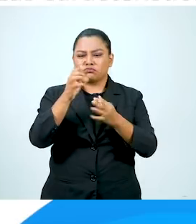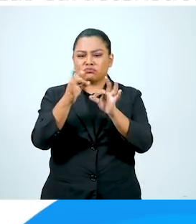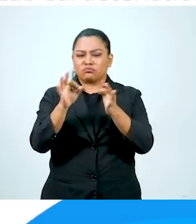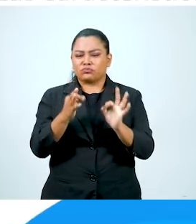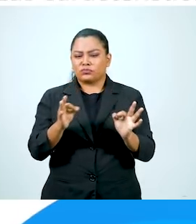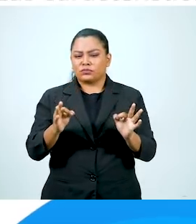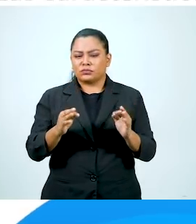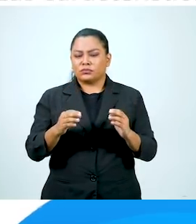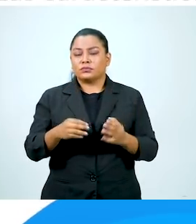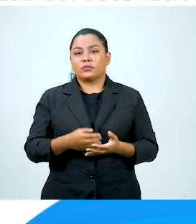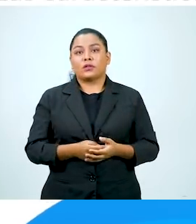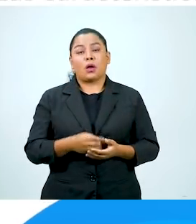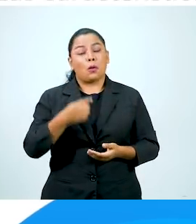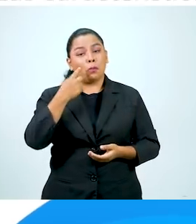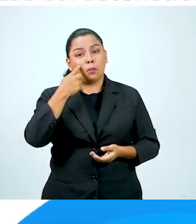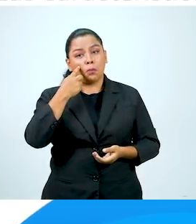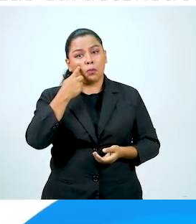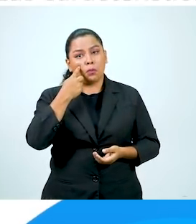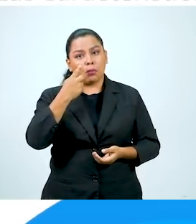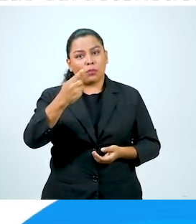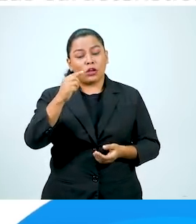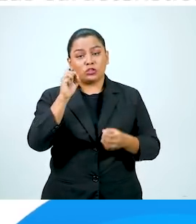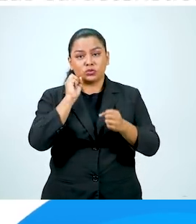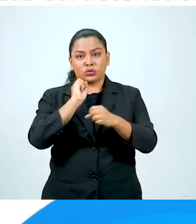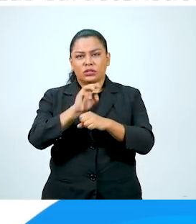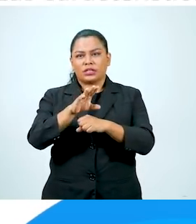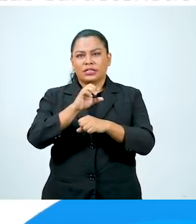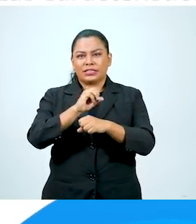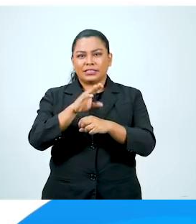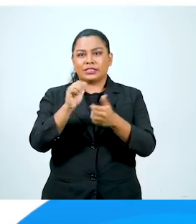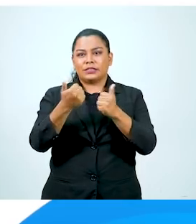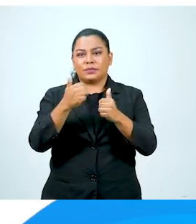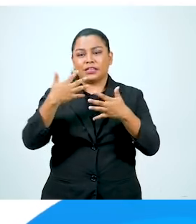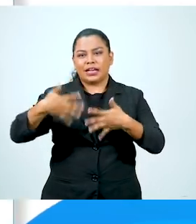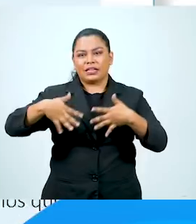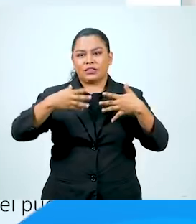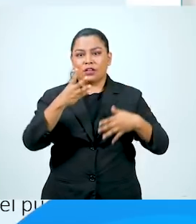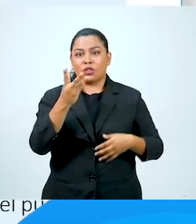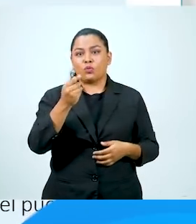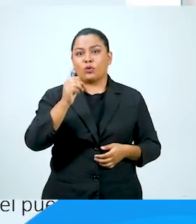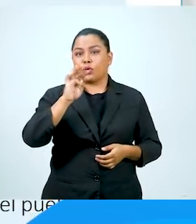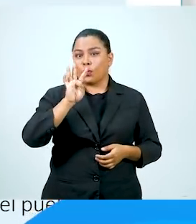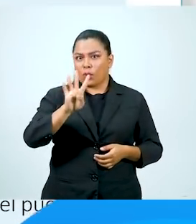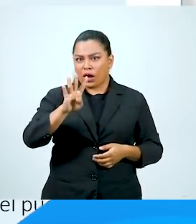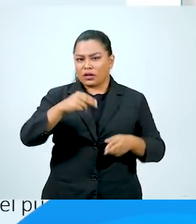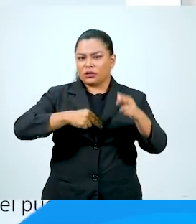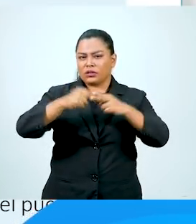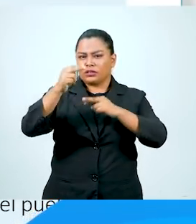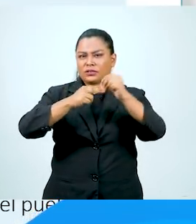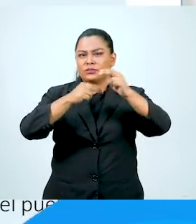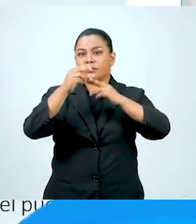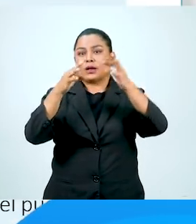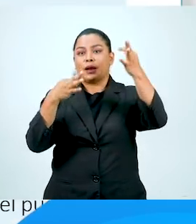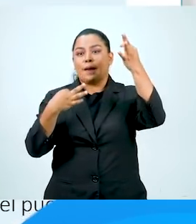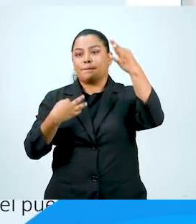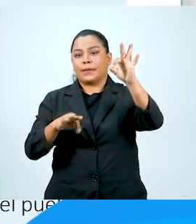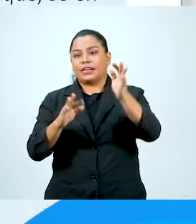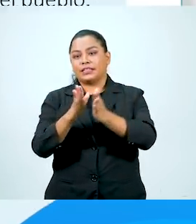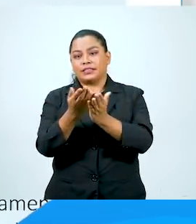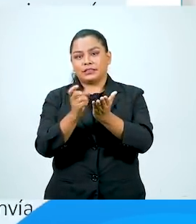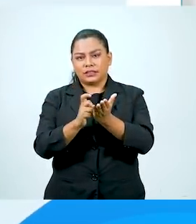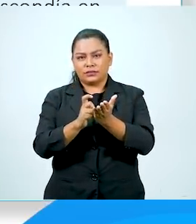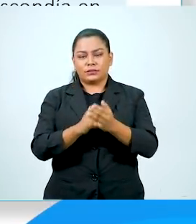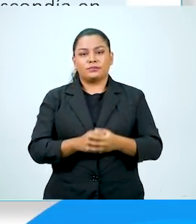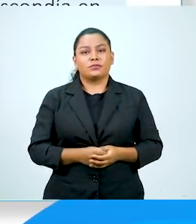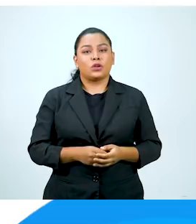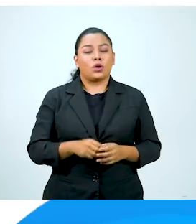texto. Como se observa, la sugerencia corresponde a la actividad 4 de la construcción en las páginas del libro de